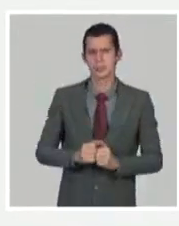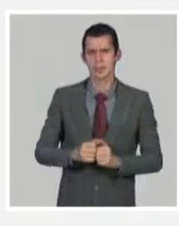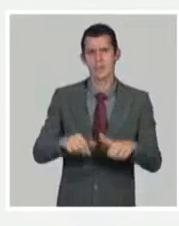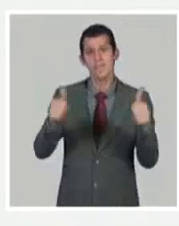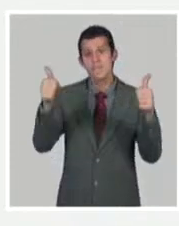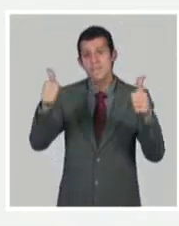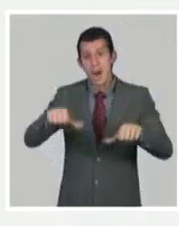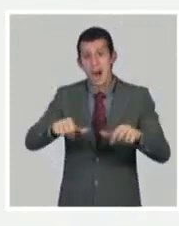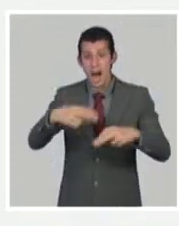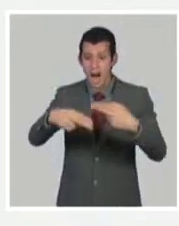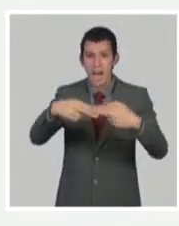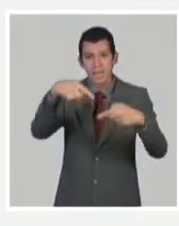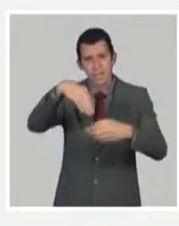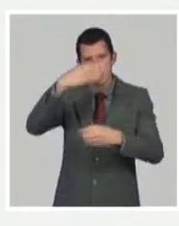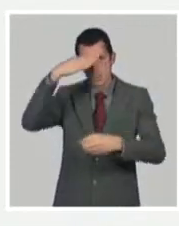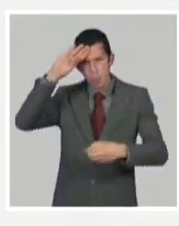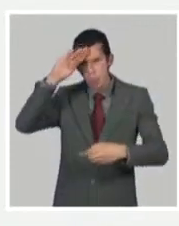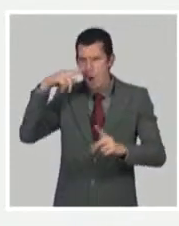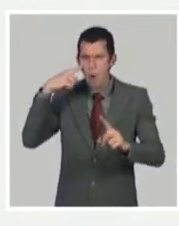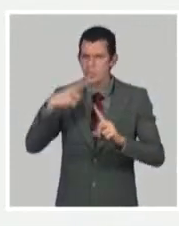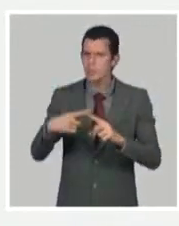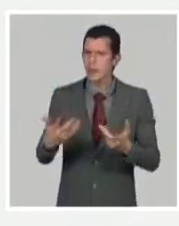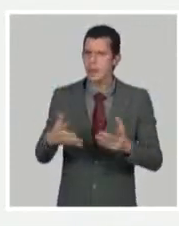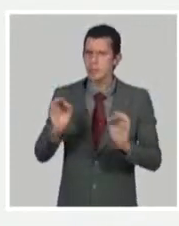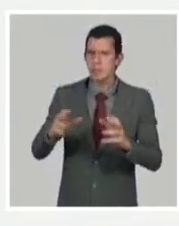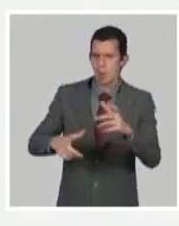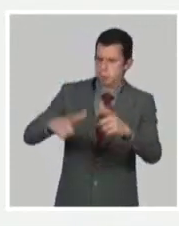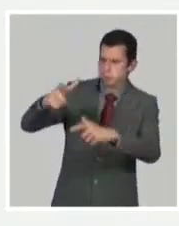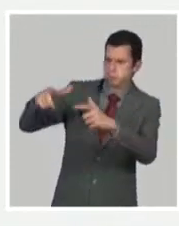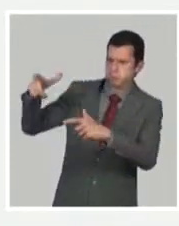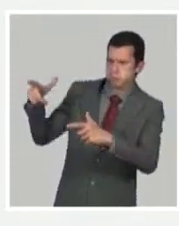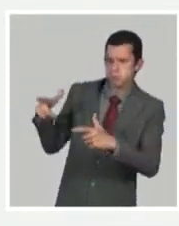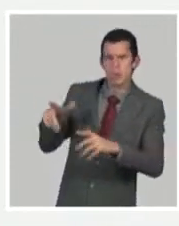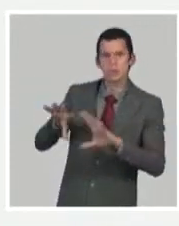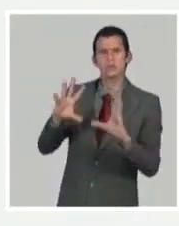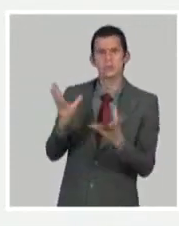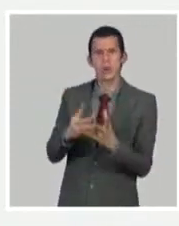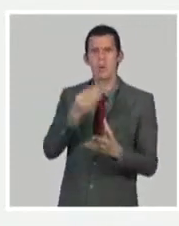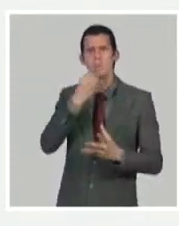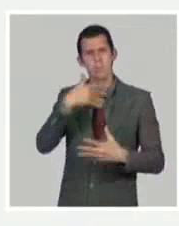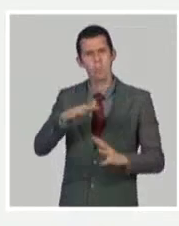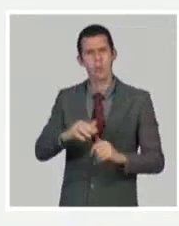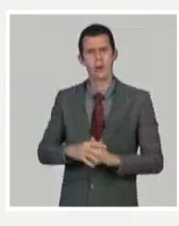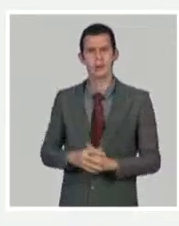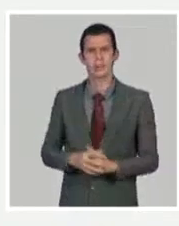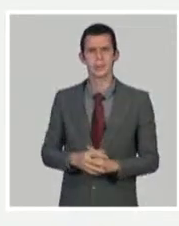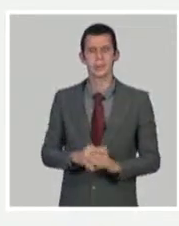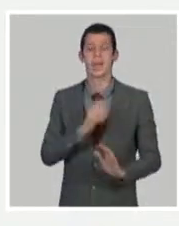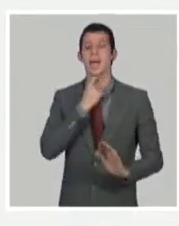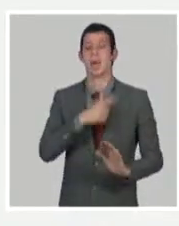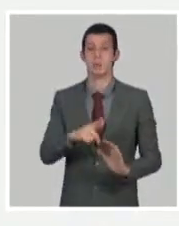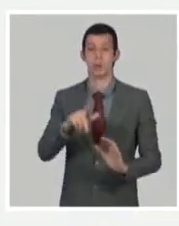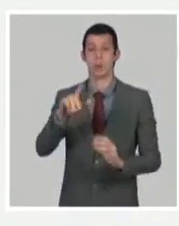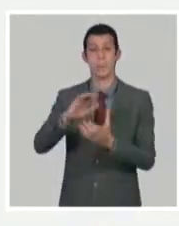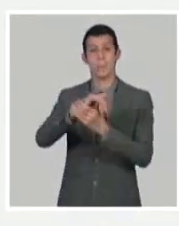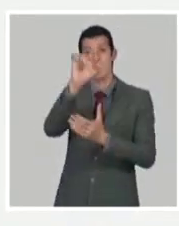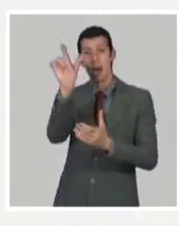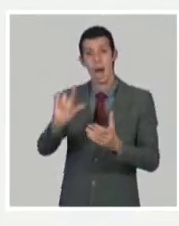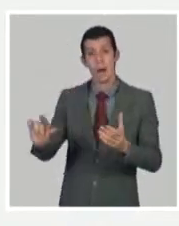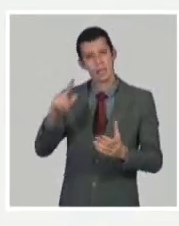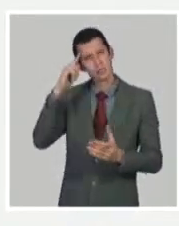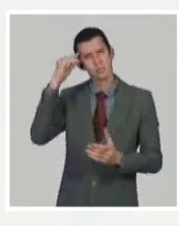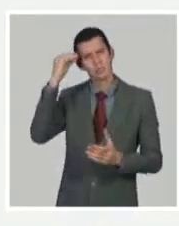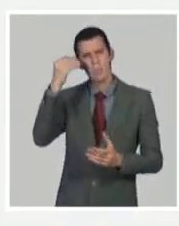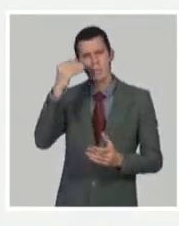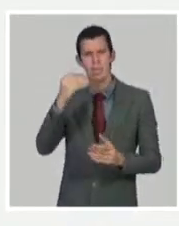litros de capacidades de fermentación. Las capacidades de llenado con las cuales contamos, por ejemplo, en el Biosen son de 12.000 bulbos por hora.